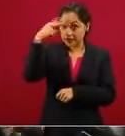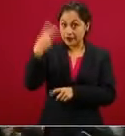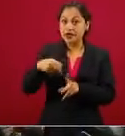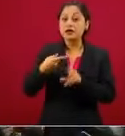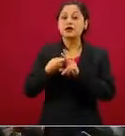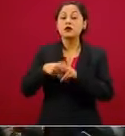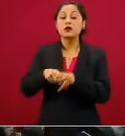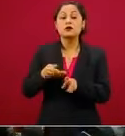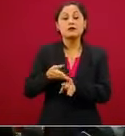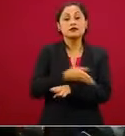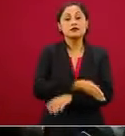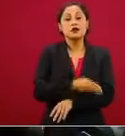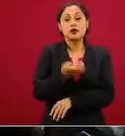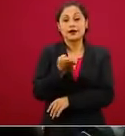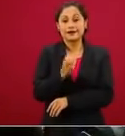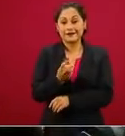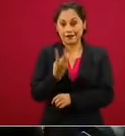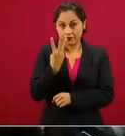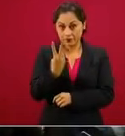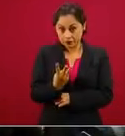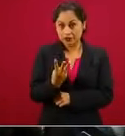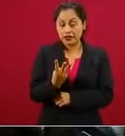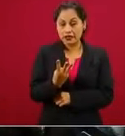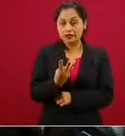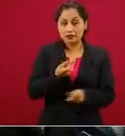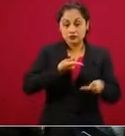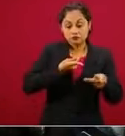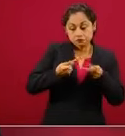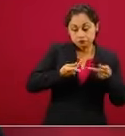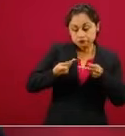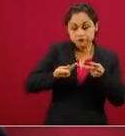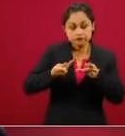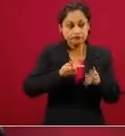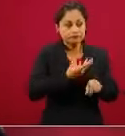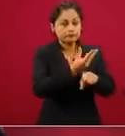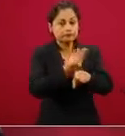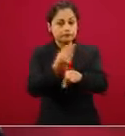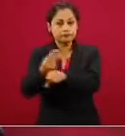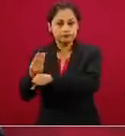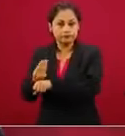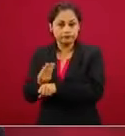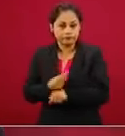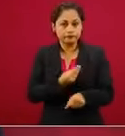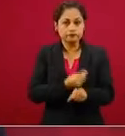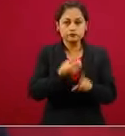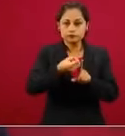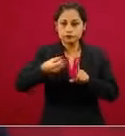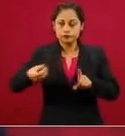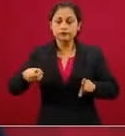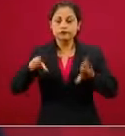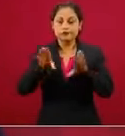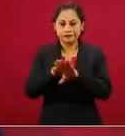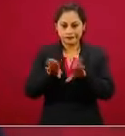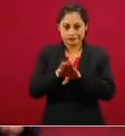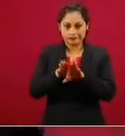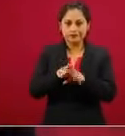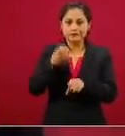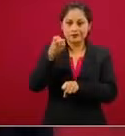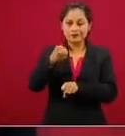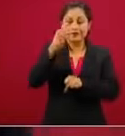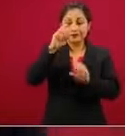desde el 3 de enero con distintos planes de reorganización, y uno de ellos incluyó la reconversión hospitalaria, en